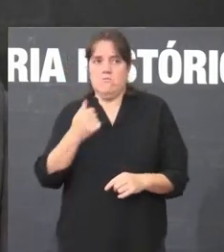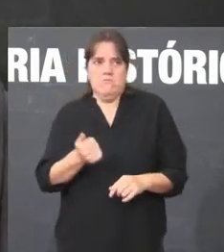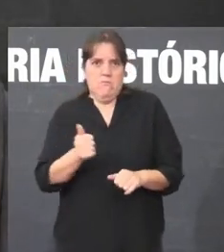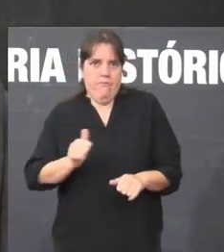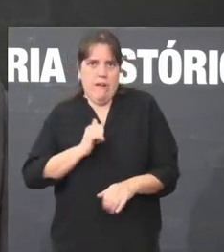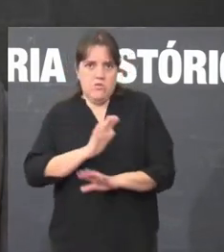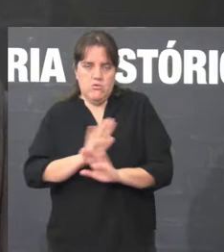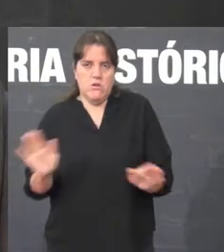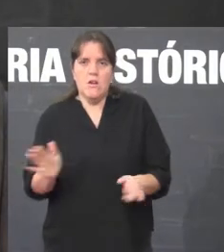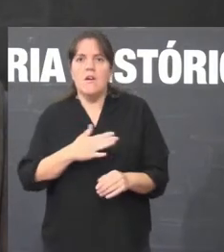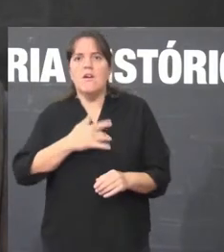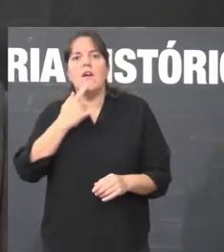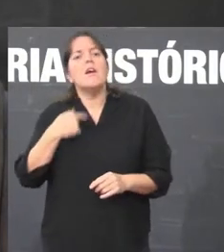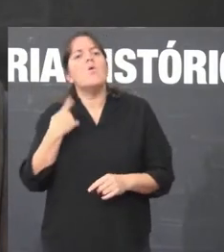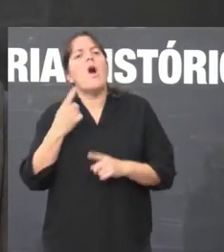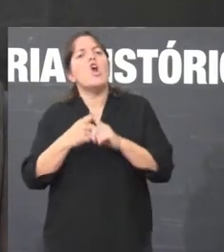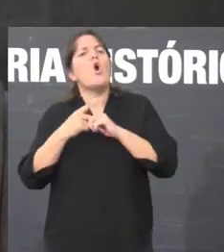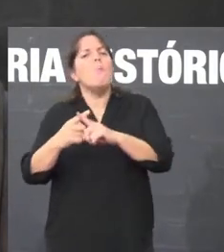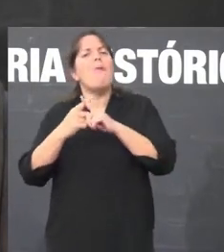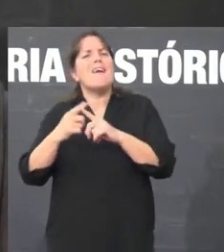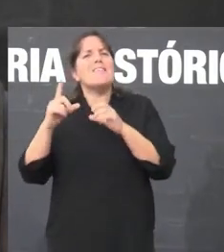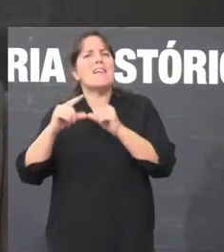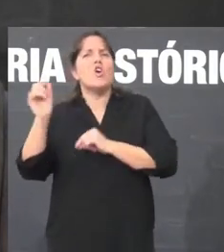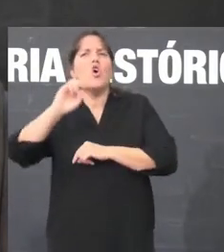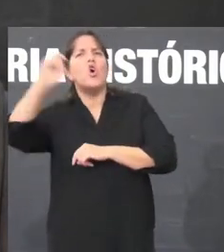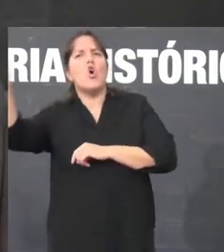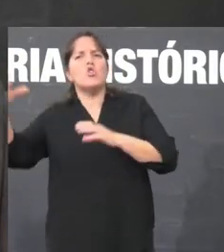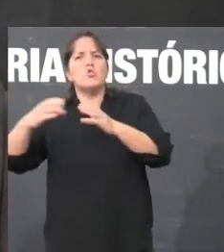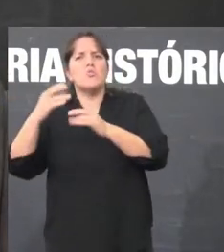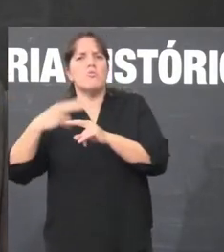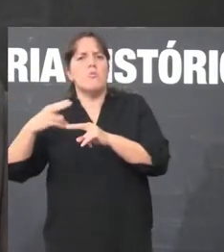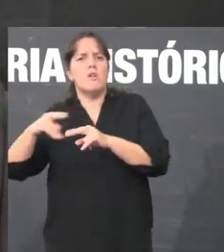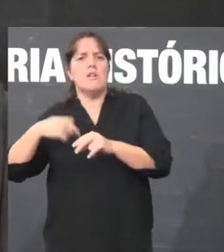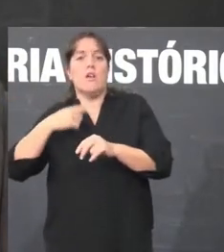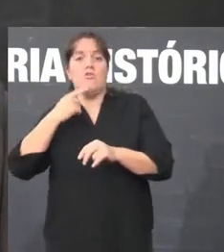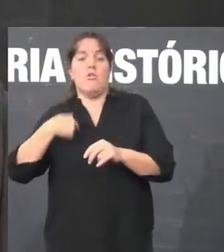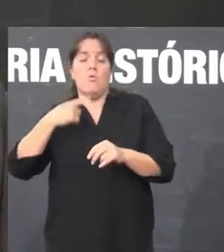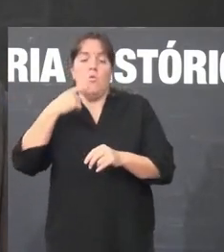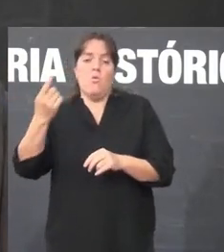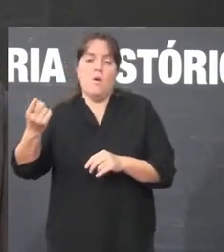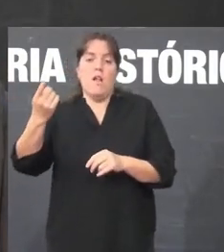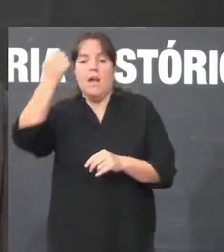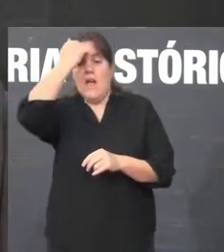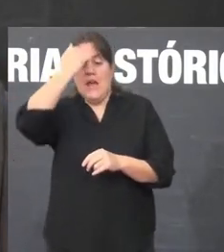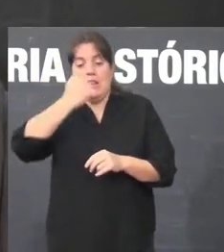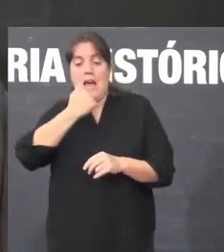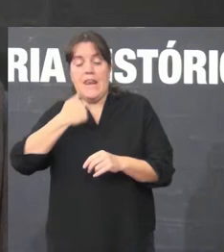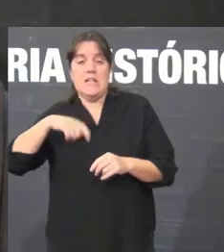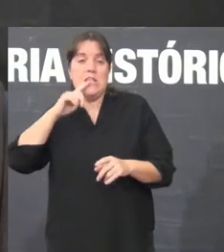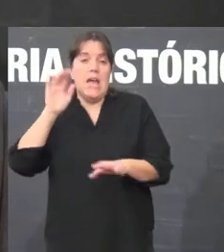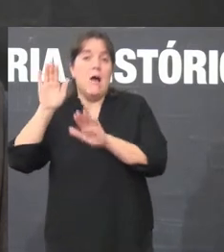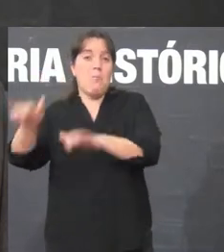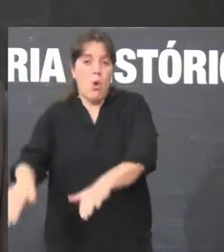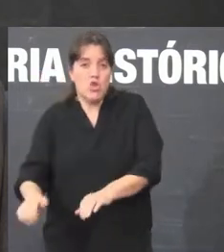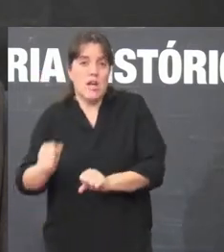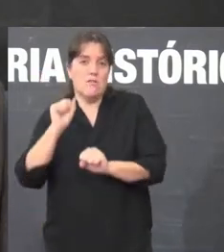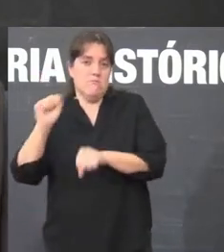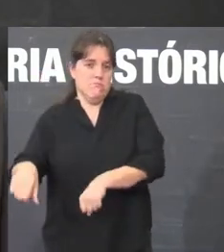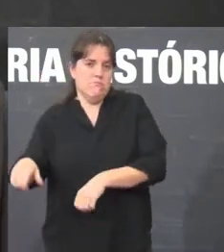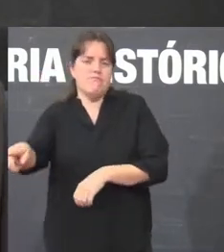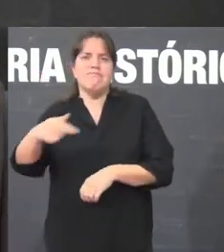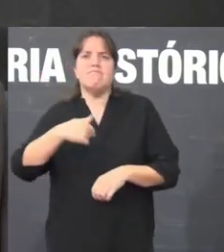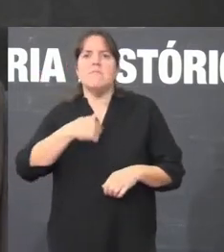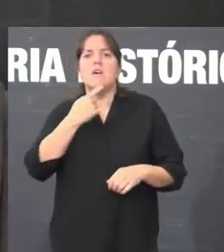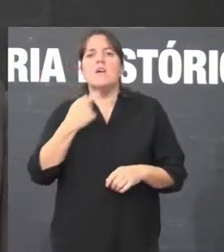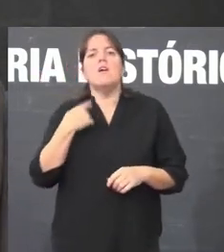siglas, candidaturas con partidos que fan homenaxes a etarras cando saen de prisión, un nacionalismo que non é capaz de condenar o uso da